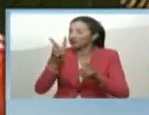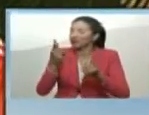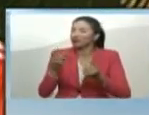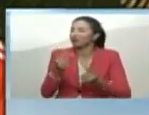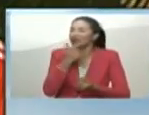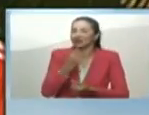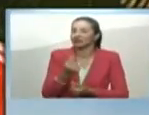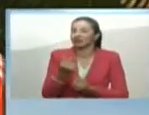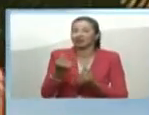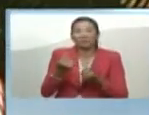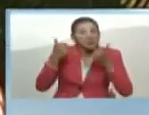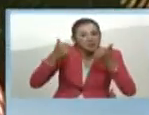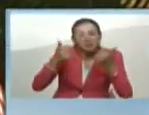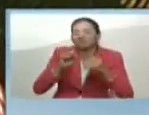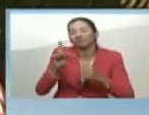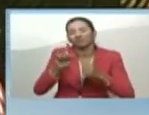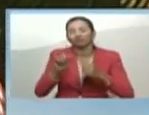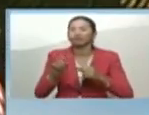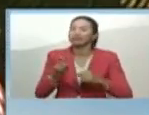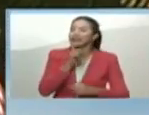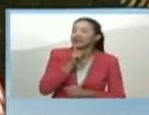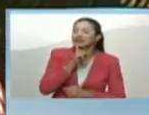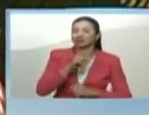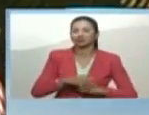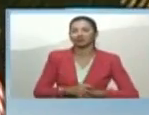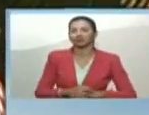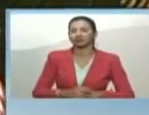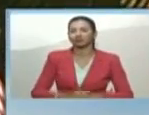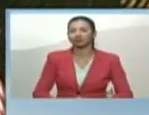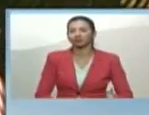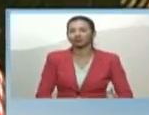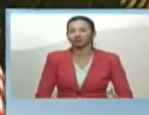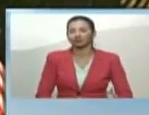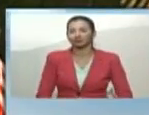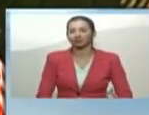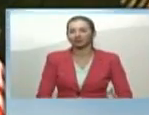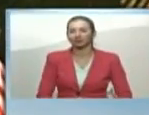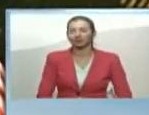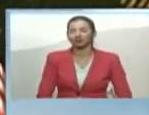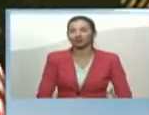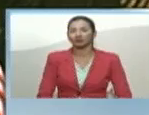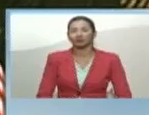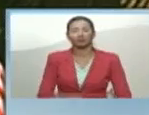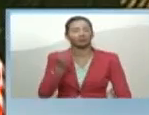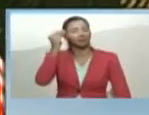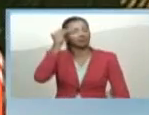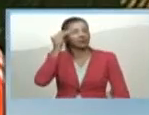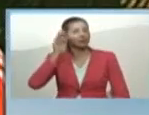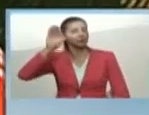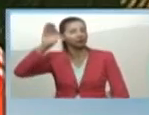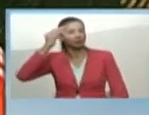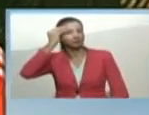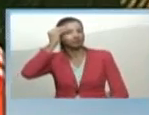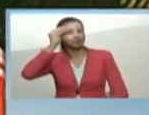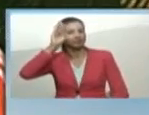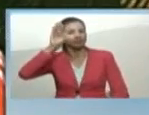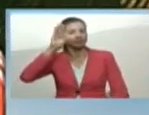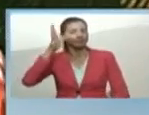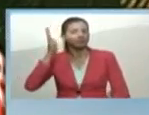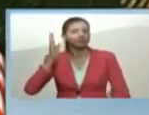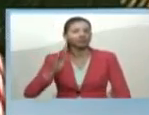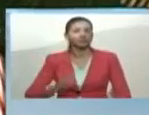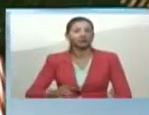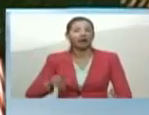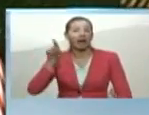no es concha de ajo verdad y además estoy previendo que voy a tener en